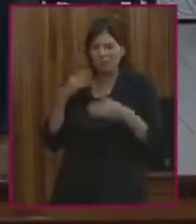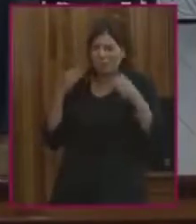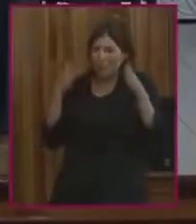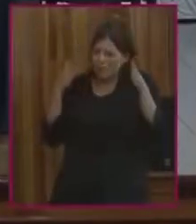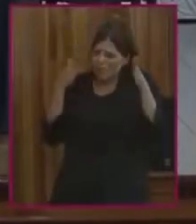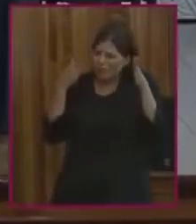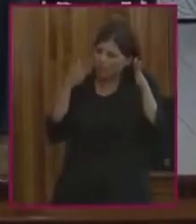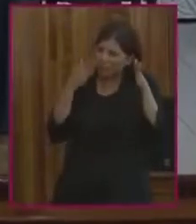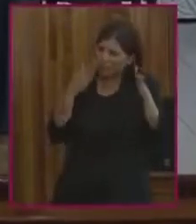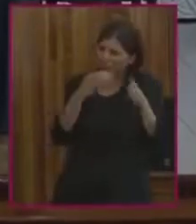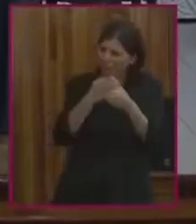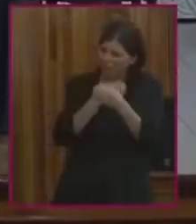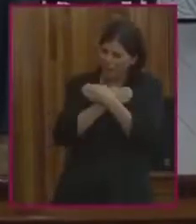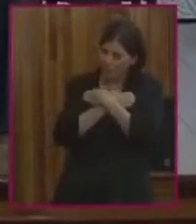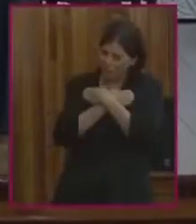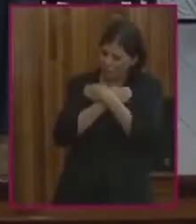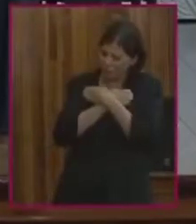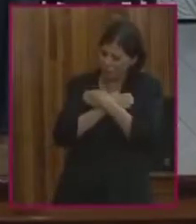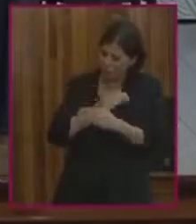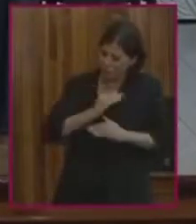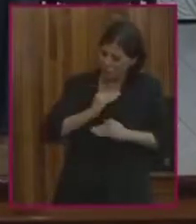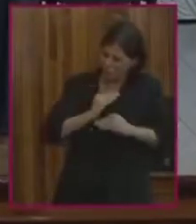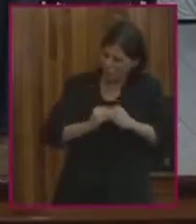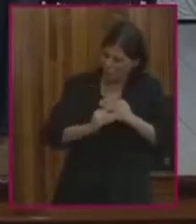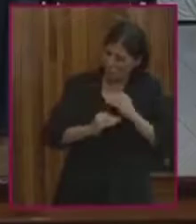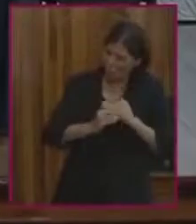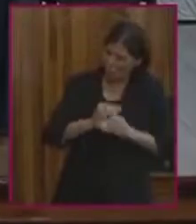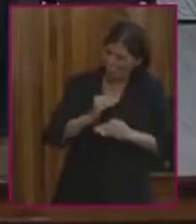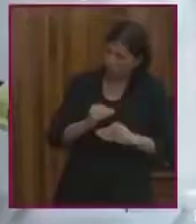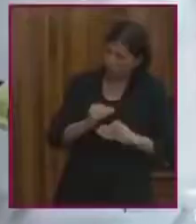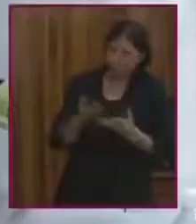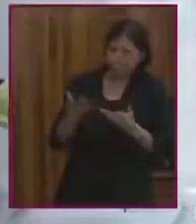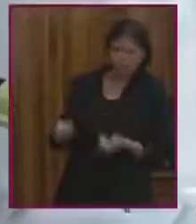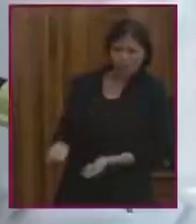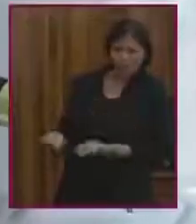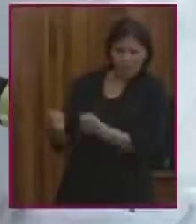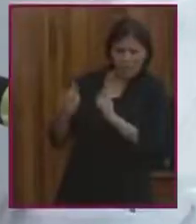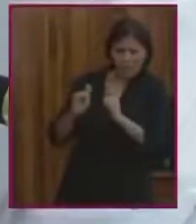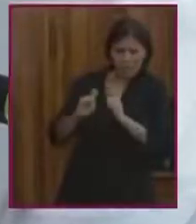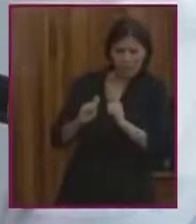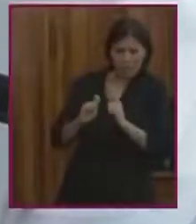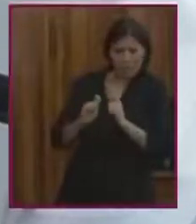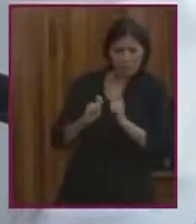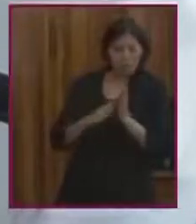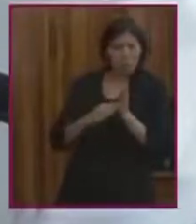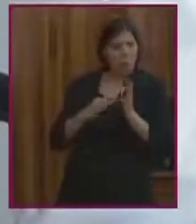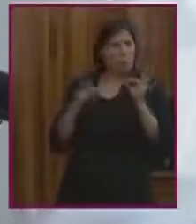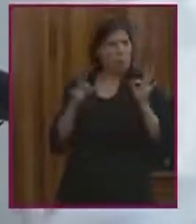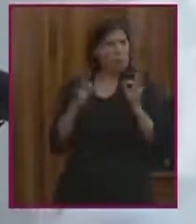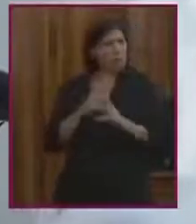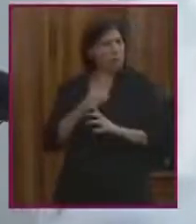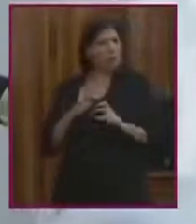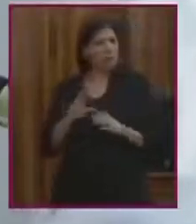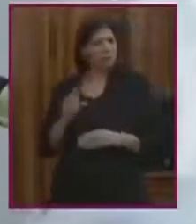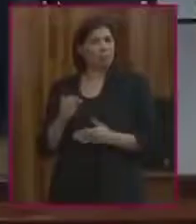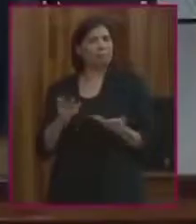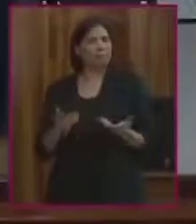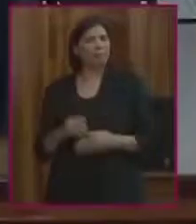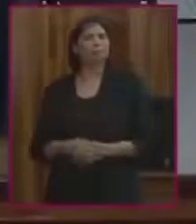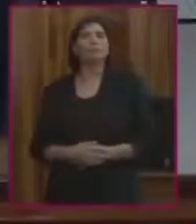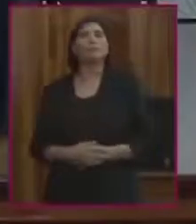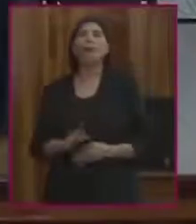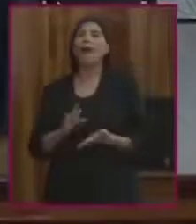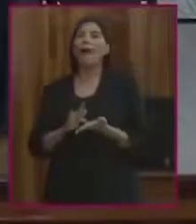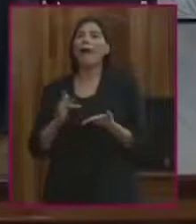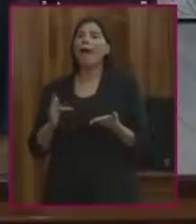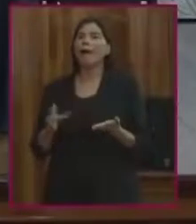un proceso, no como que terminé y me dieron un papel y acredité, ¿verdad? Las cosas van a cambiar. Muchas gracias. Damos la palabra a